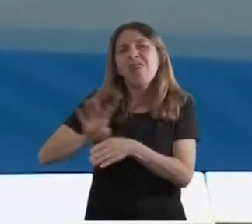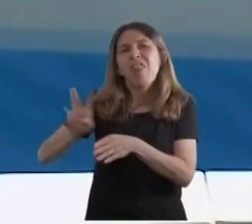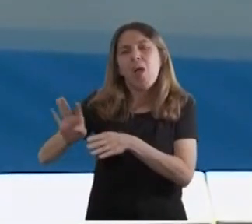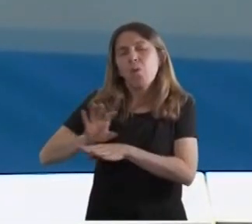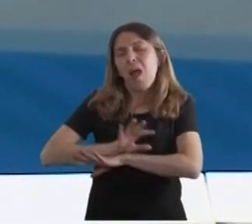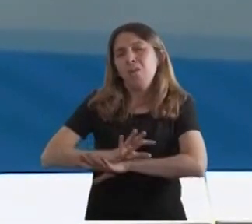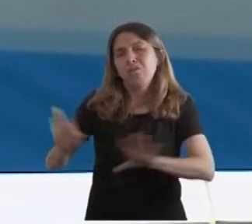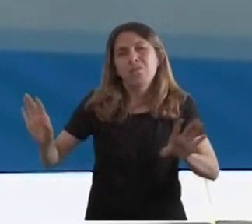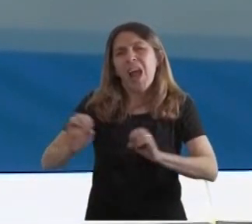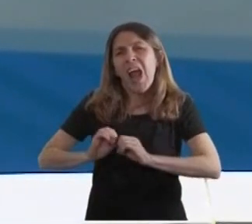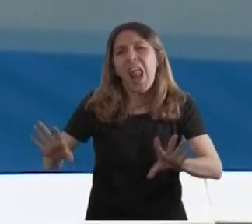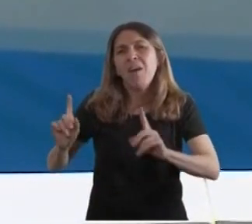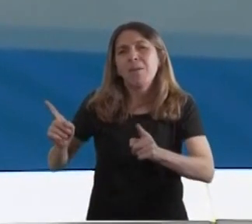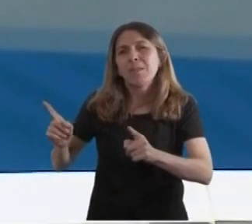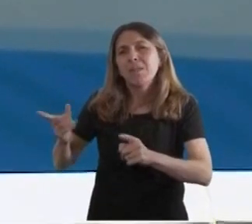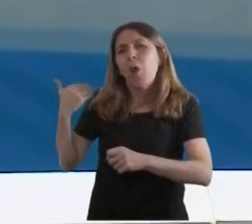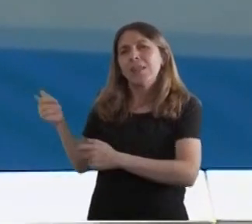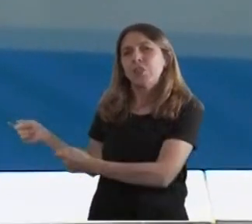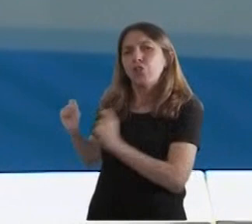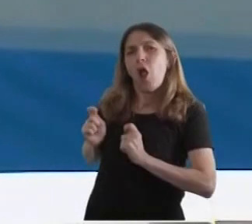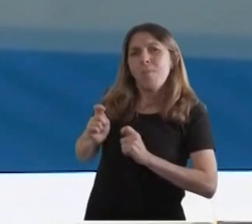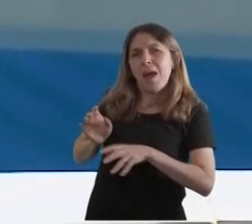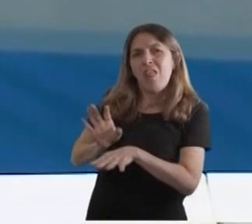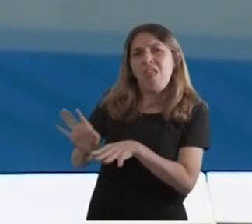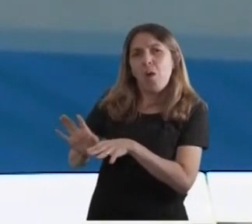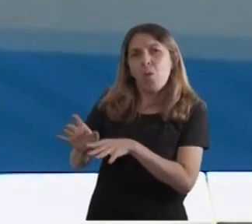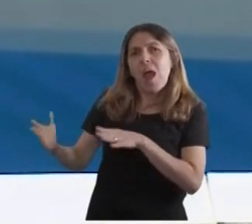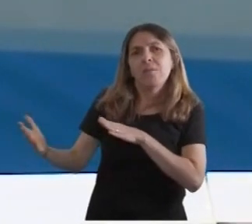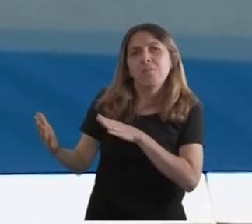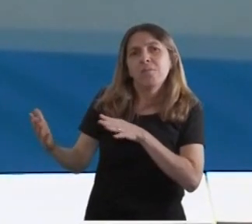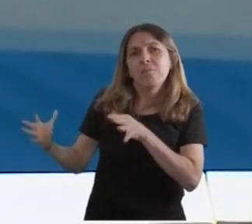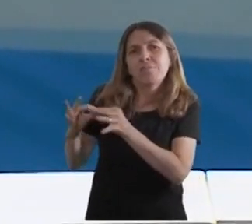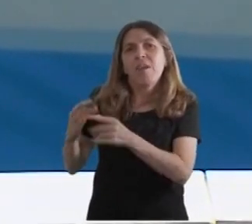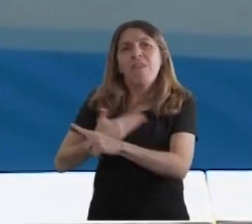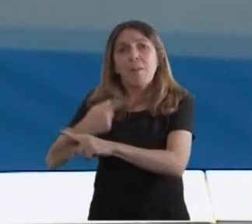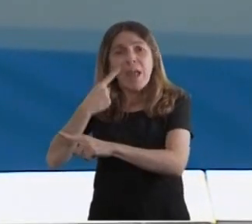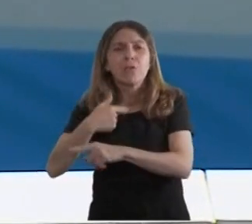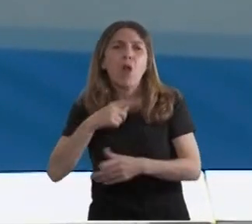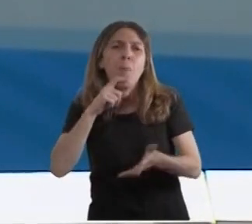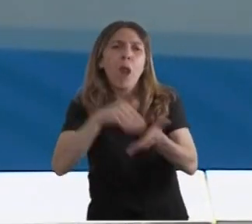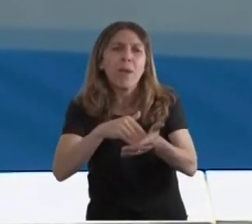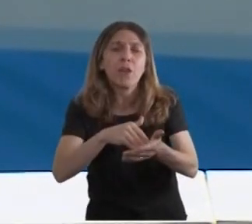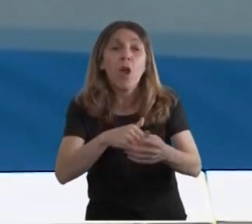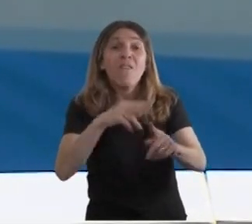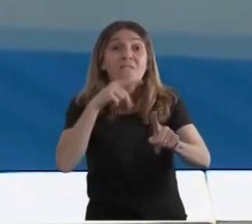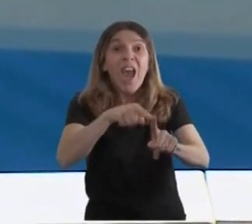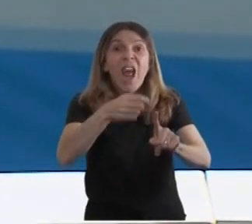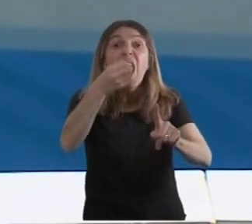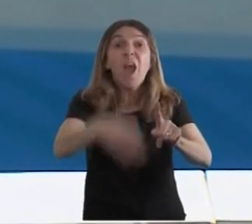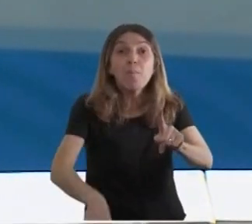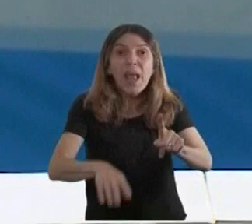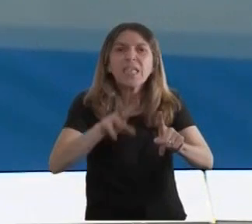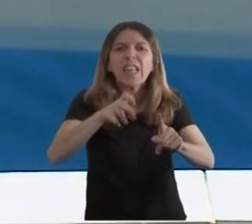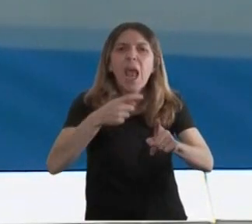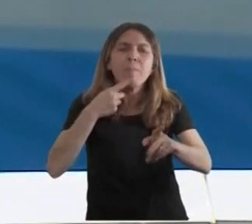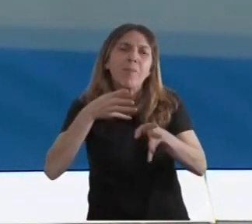damos con el fondo monetario y yo les prometo que el día viernes para empezar otra guerra la guerra contra la inflación en